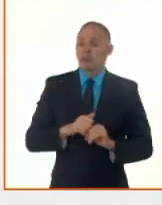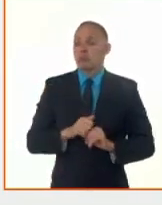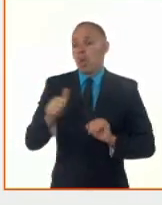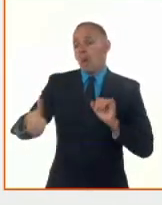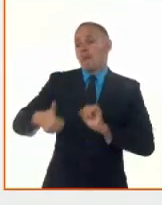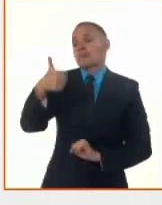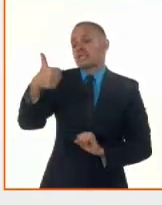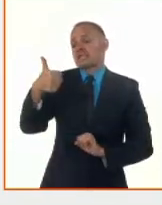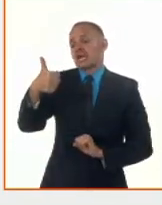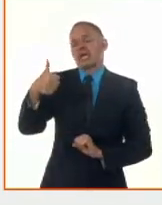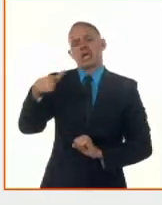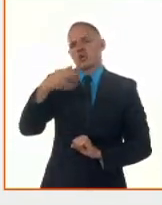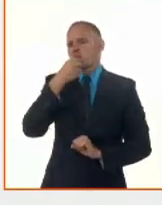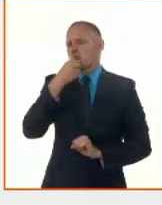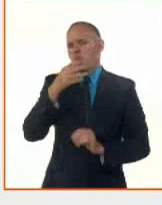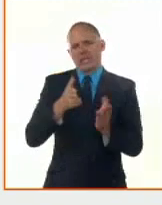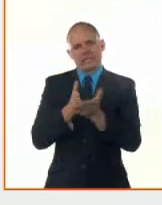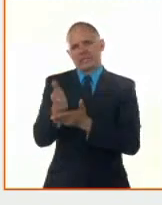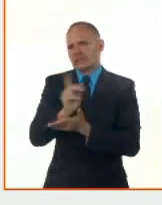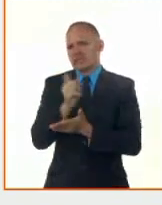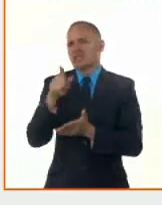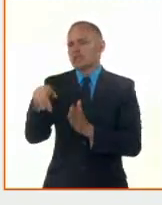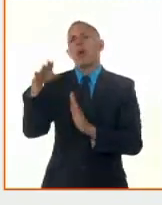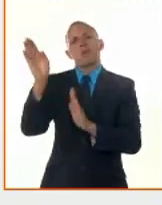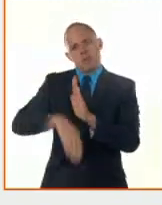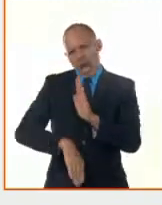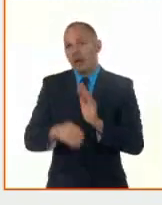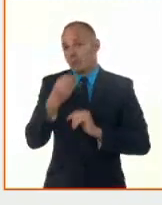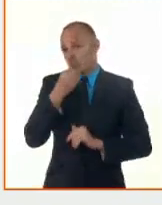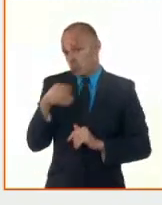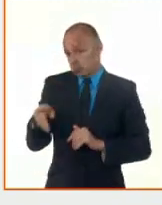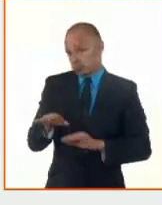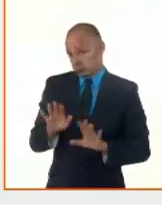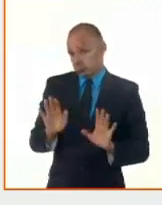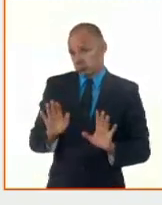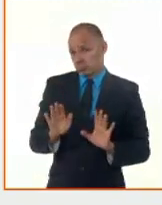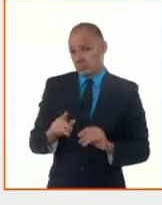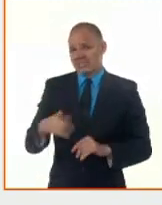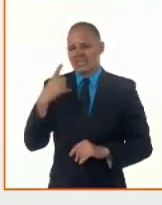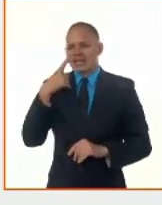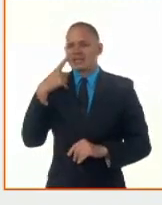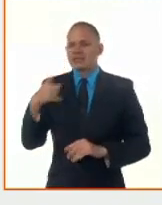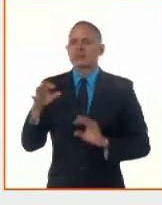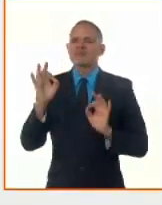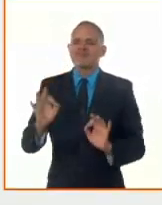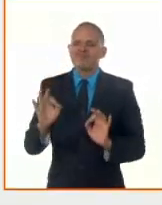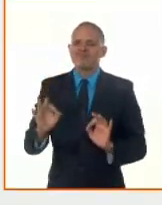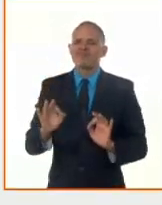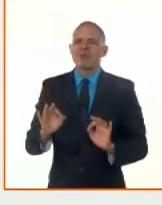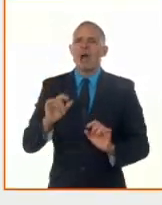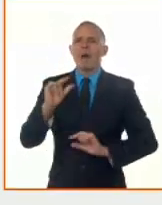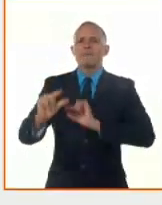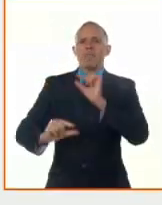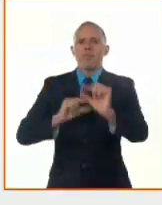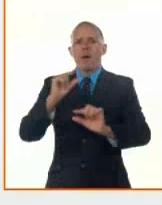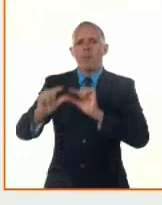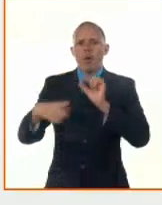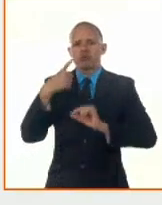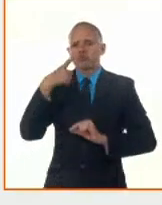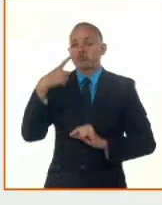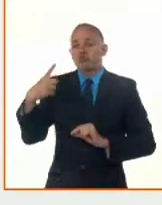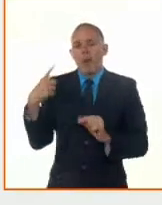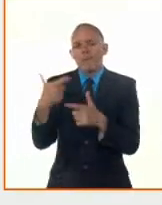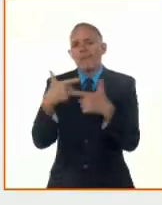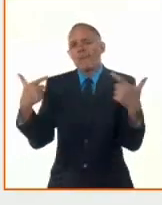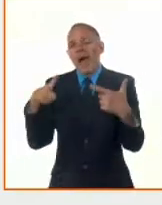le puede quitar del cargo Entonces estamos hablando de un gobierno de Ultra derecha hacia el poder hacia maximizar su poder pero estamos